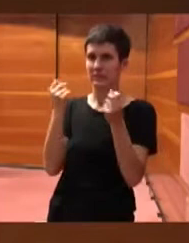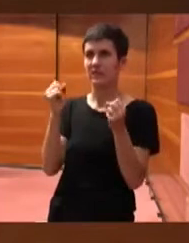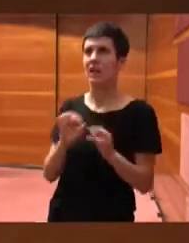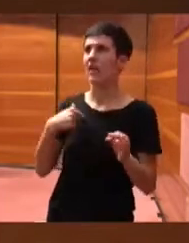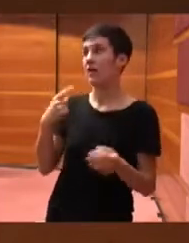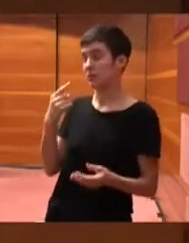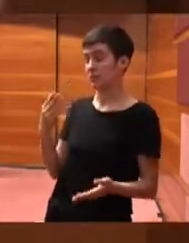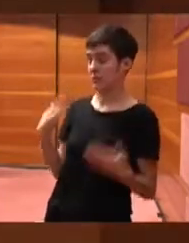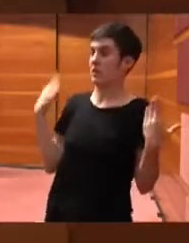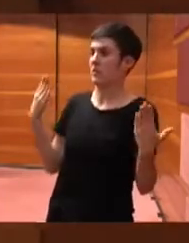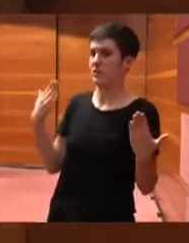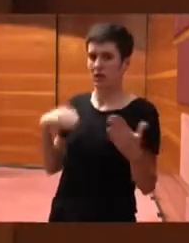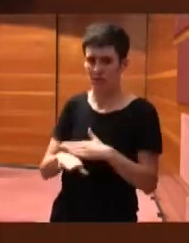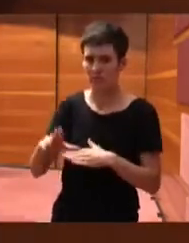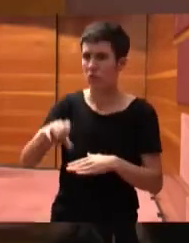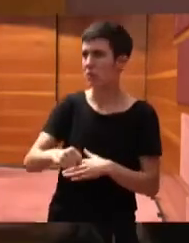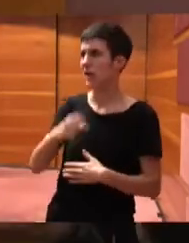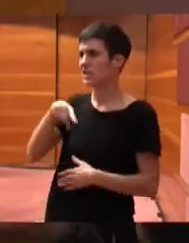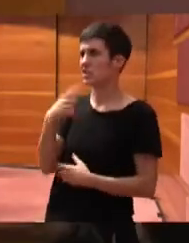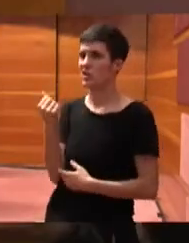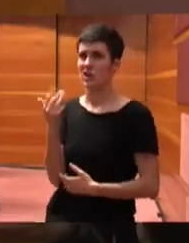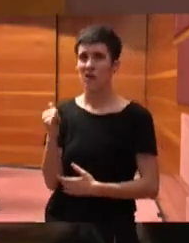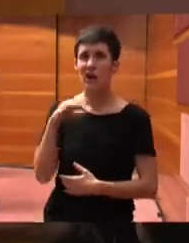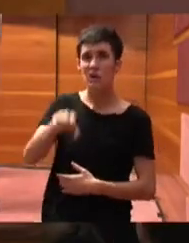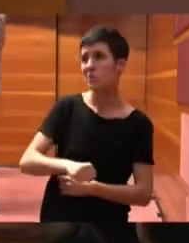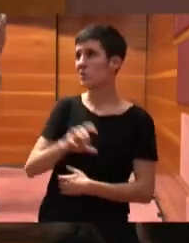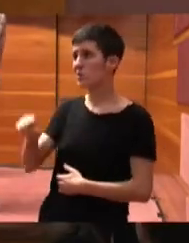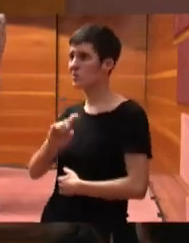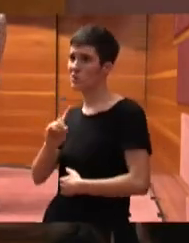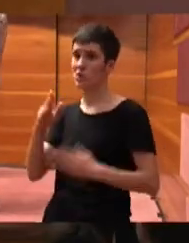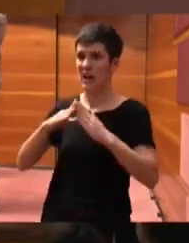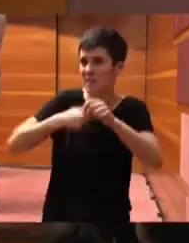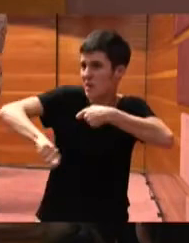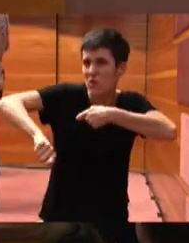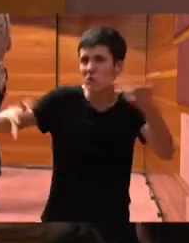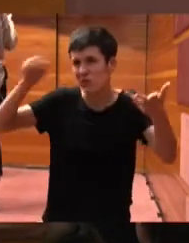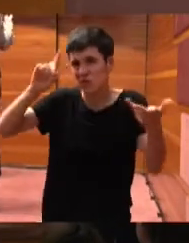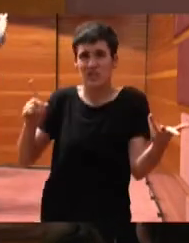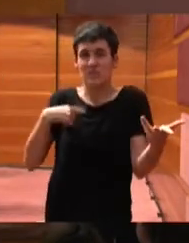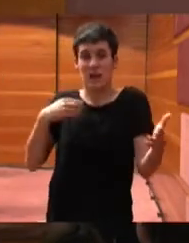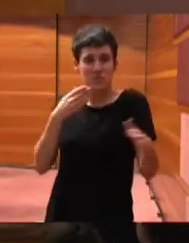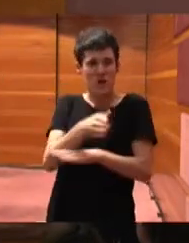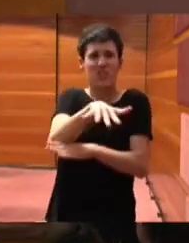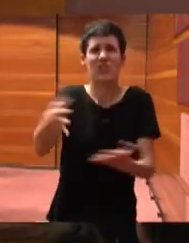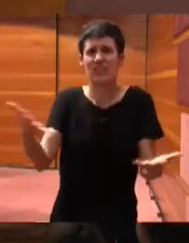de repente me venden el garaje, ¿qué hago? ¿Tengo dinero? ¿No? ¿Qué me planteo? ¿Lo compro? ¿Lo compro? ¿Vendo la casa? Ya de todo. ¿A dónde